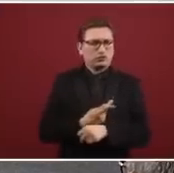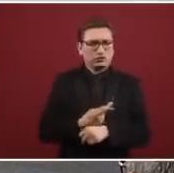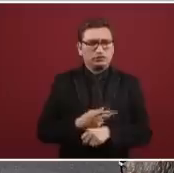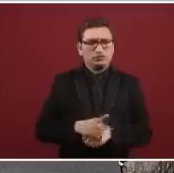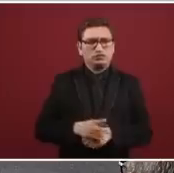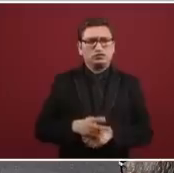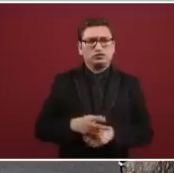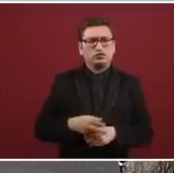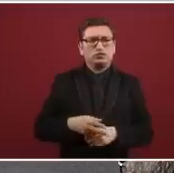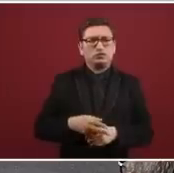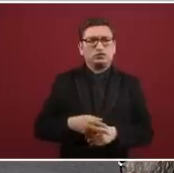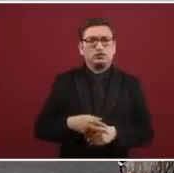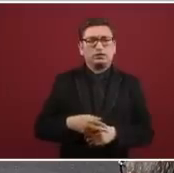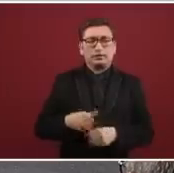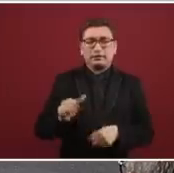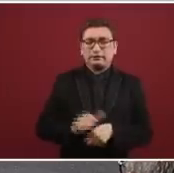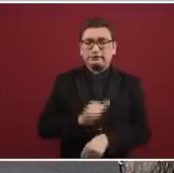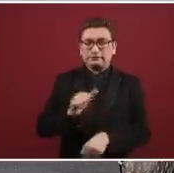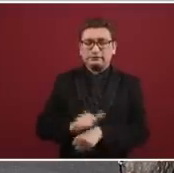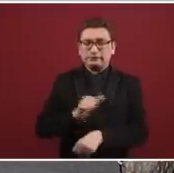120 vehículos diarios.